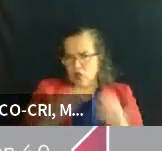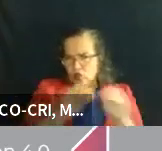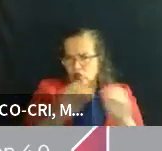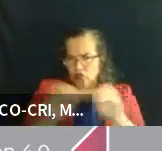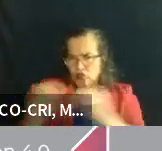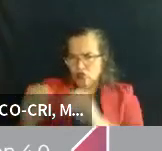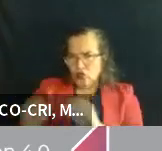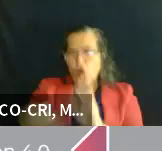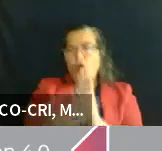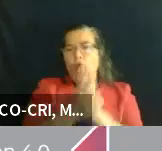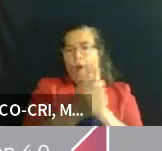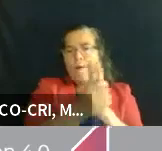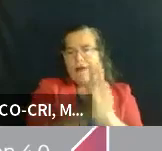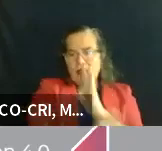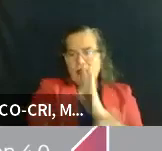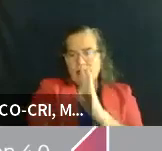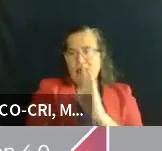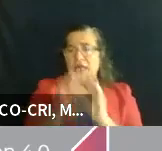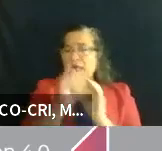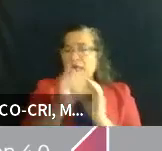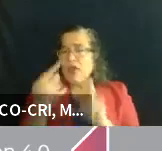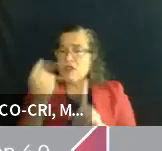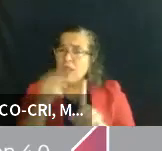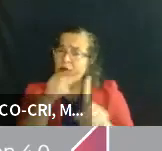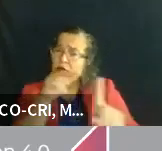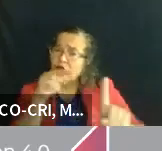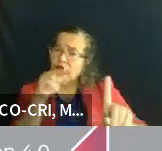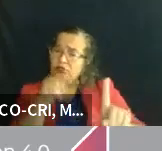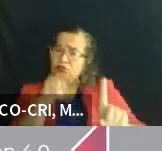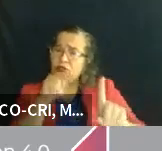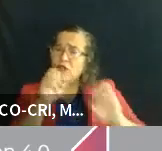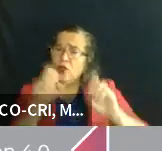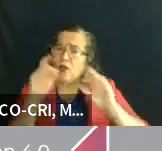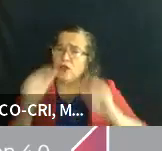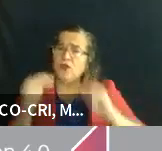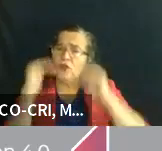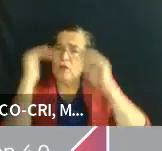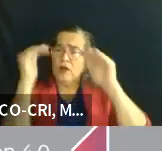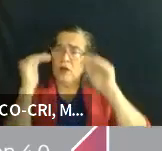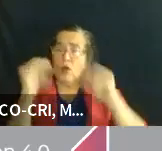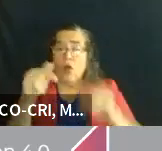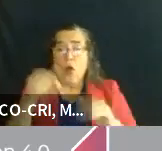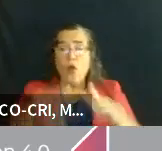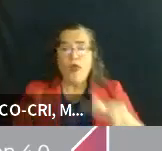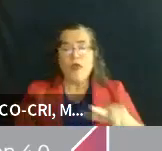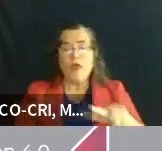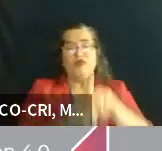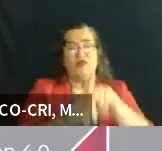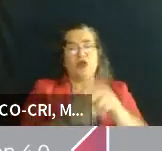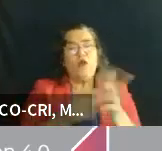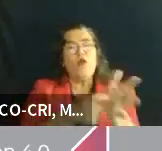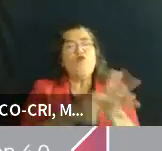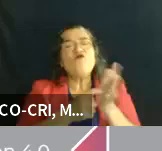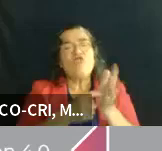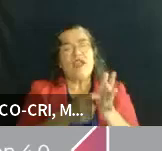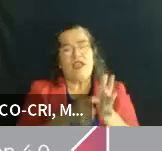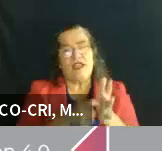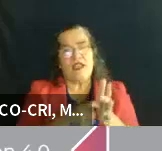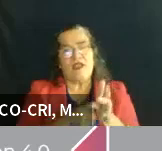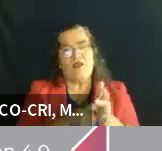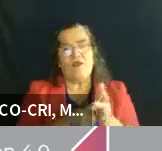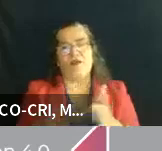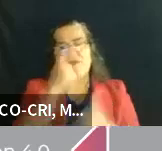la perspectiva y en la proyección de la educación superior, hoy aparecen como un requerido. Promover